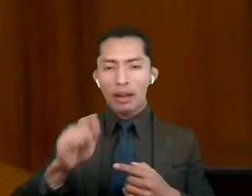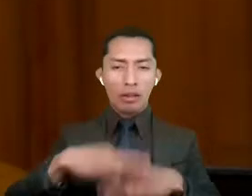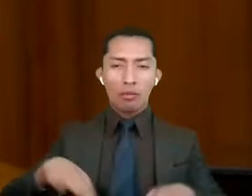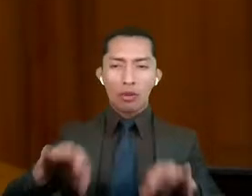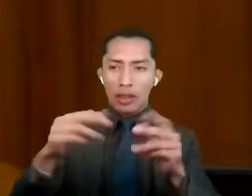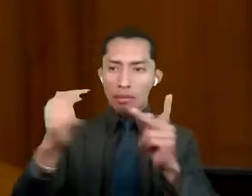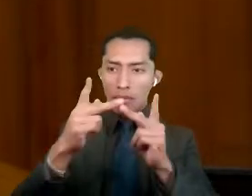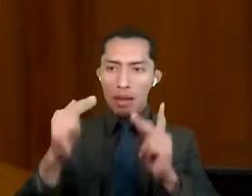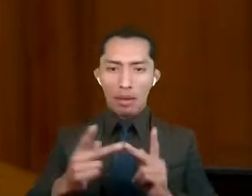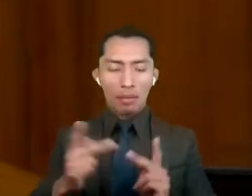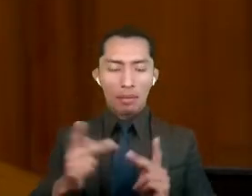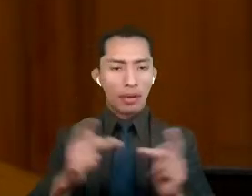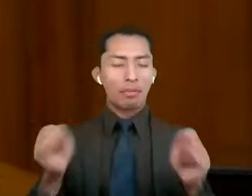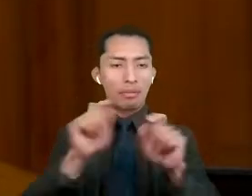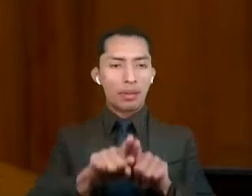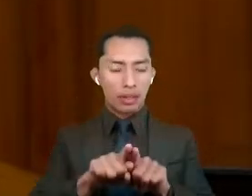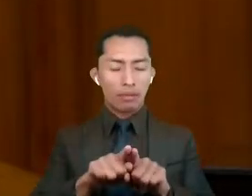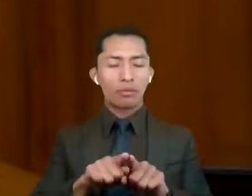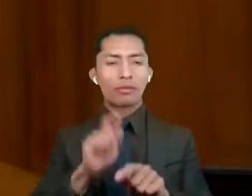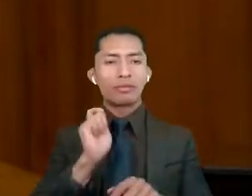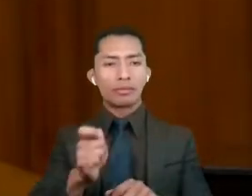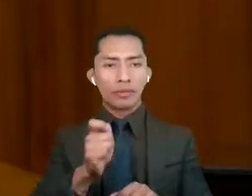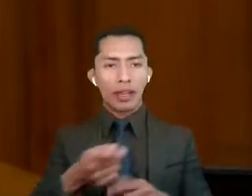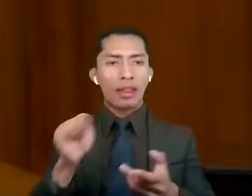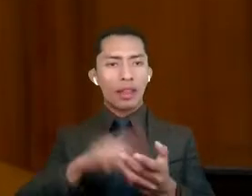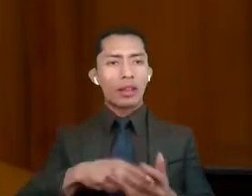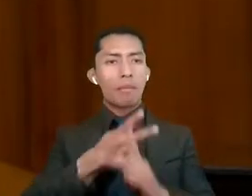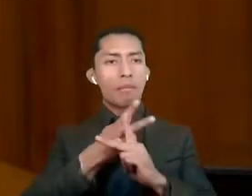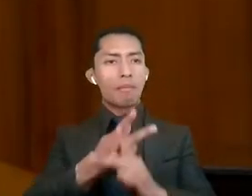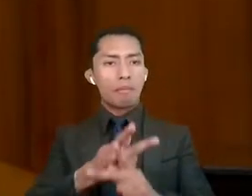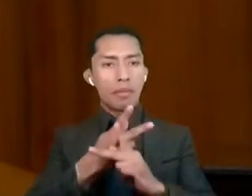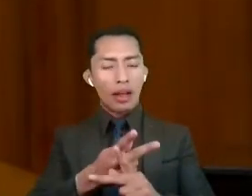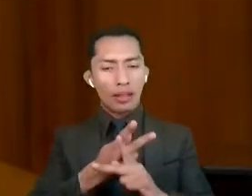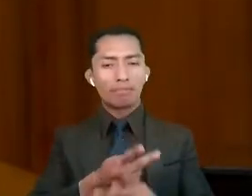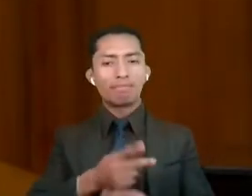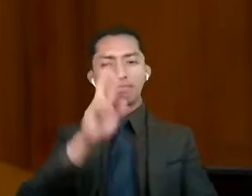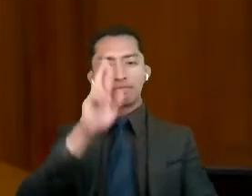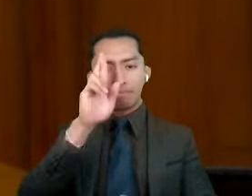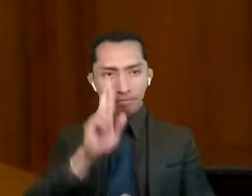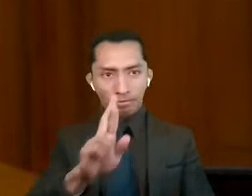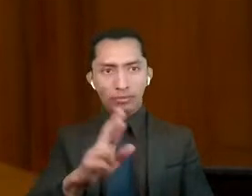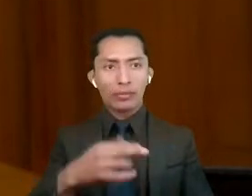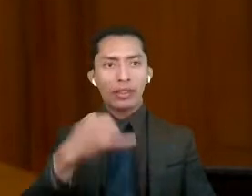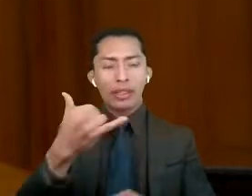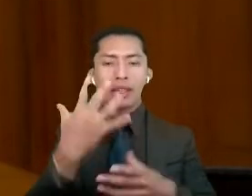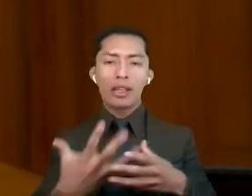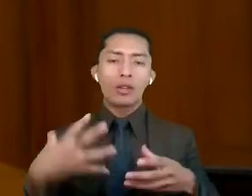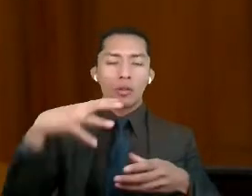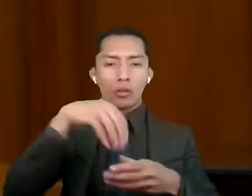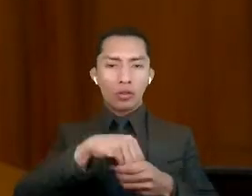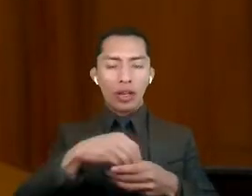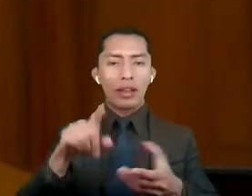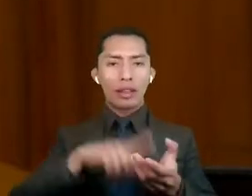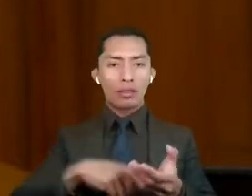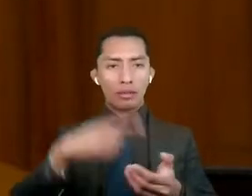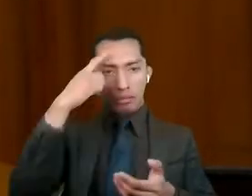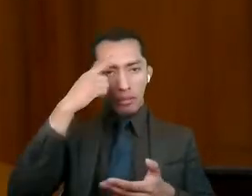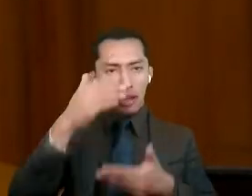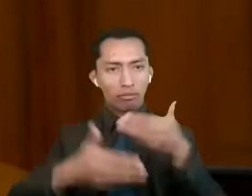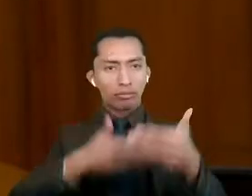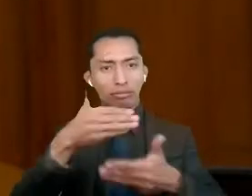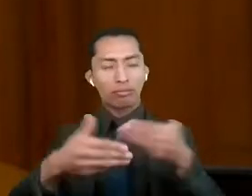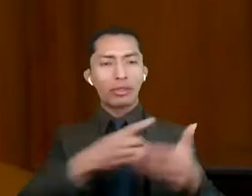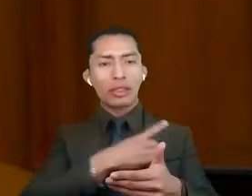fundamental, encontrando en la tolerancia, el respeto y la inclusión el camino que asegure las